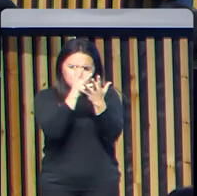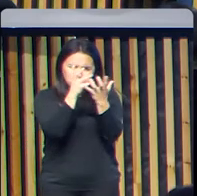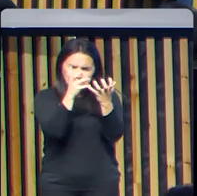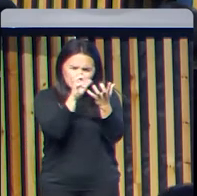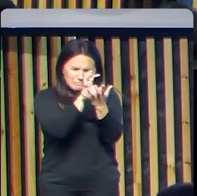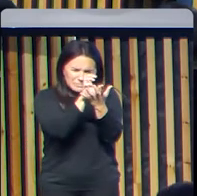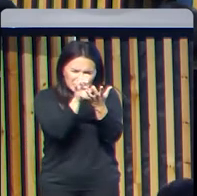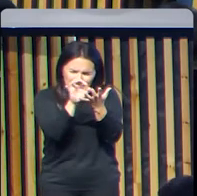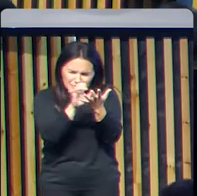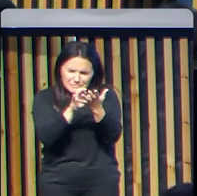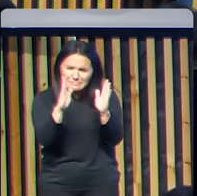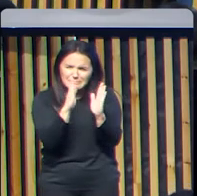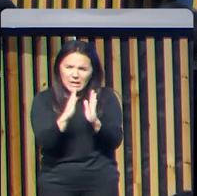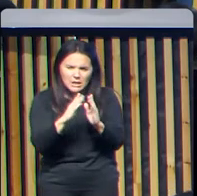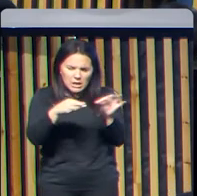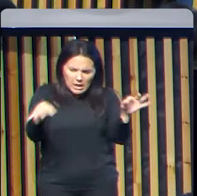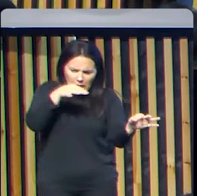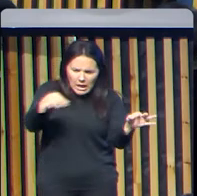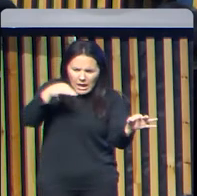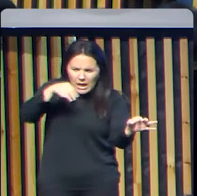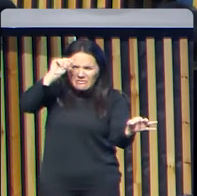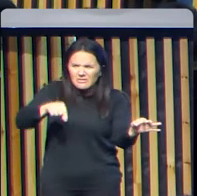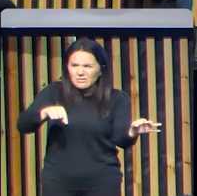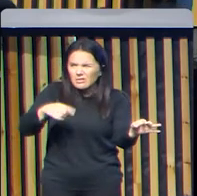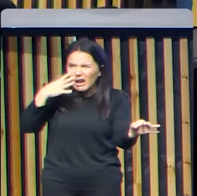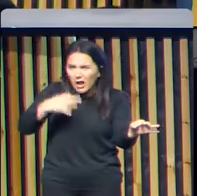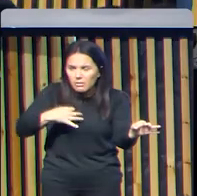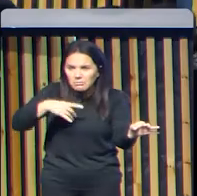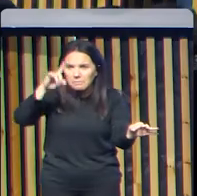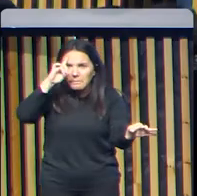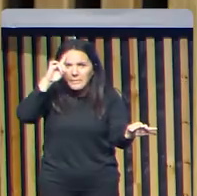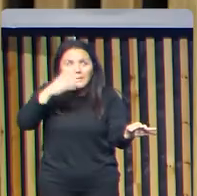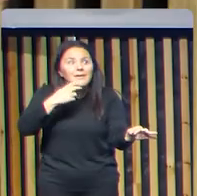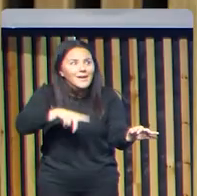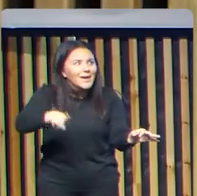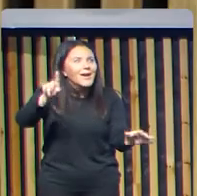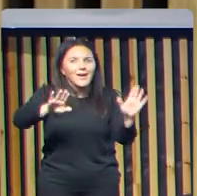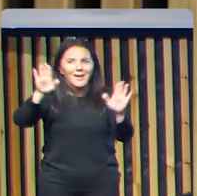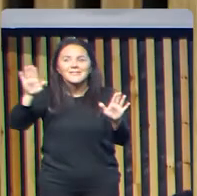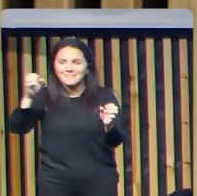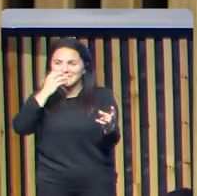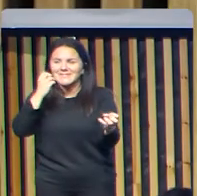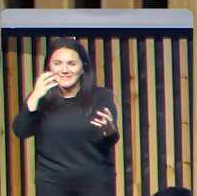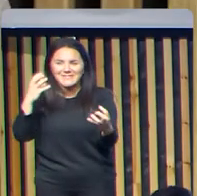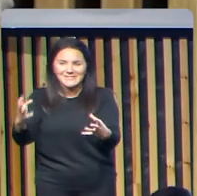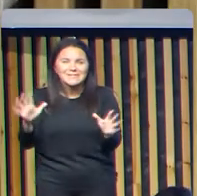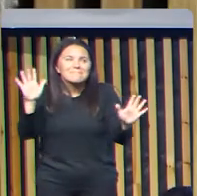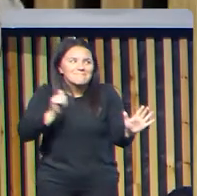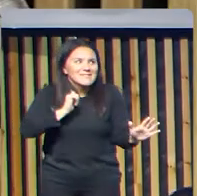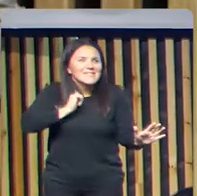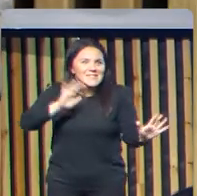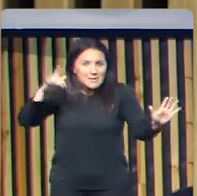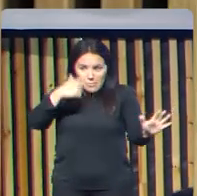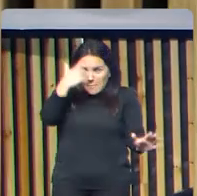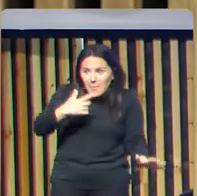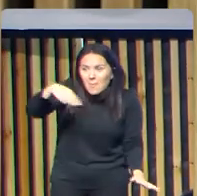con muchísimas páginas y no saber que ha firmado vale vale por si acaso digo